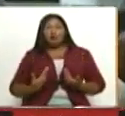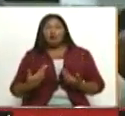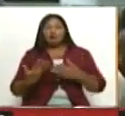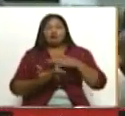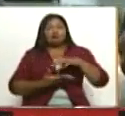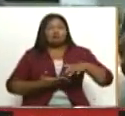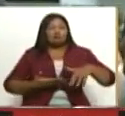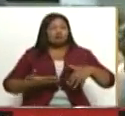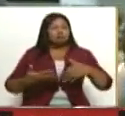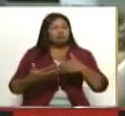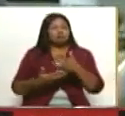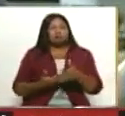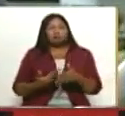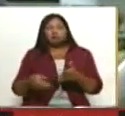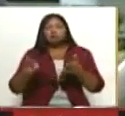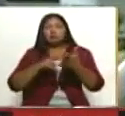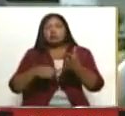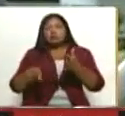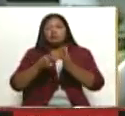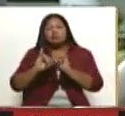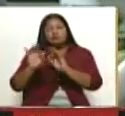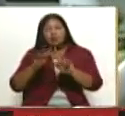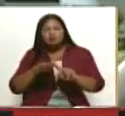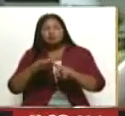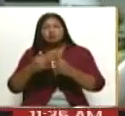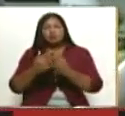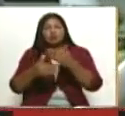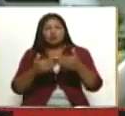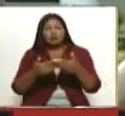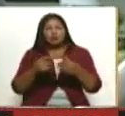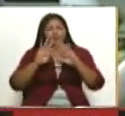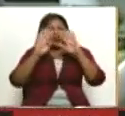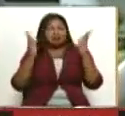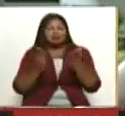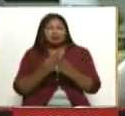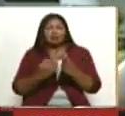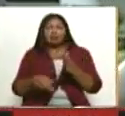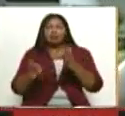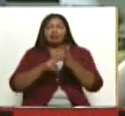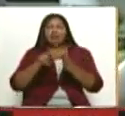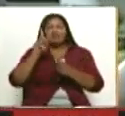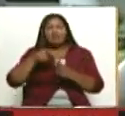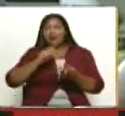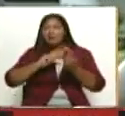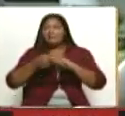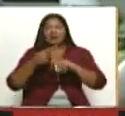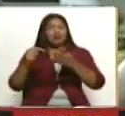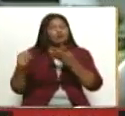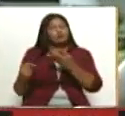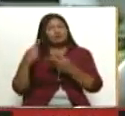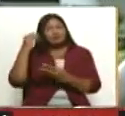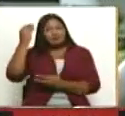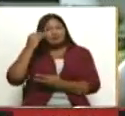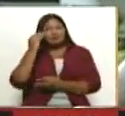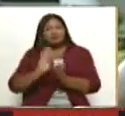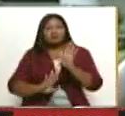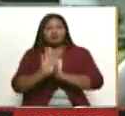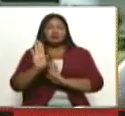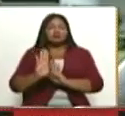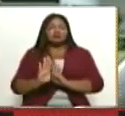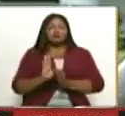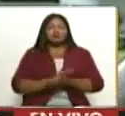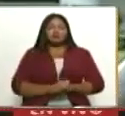inercias habituales, en un planeta que ya está avisado que debe cambiar muchos de sus conceptos de progreso y